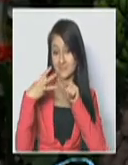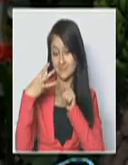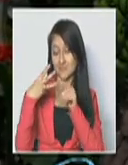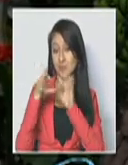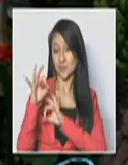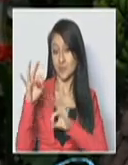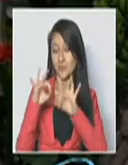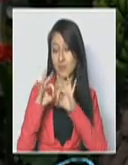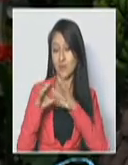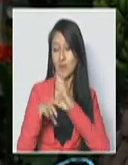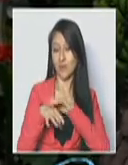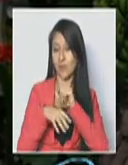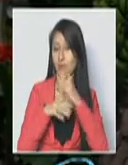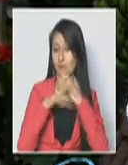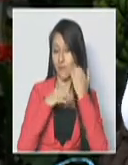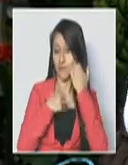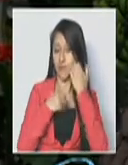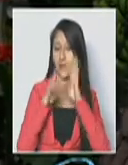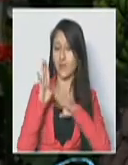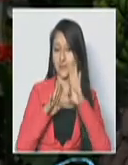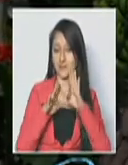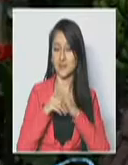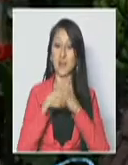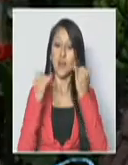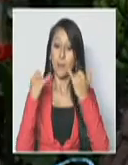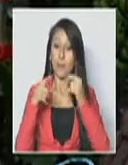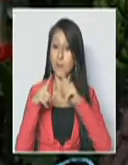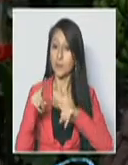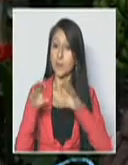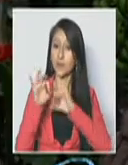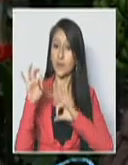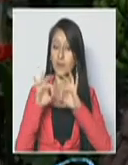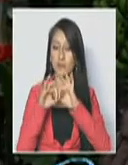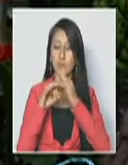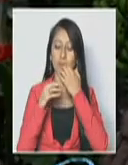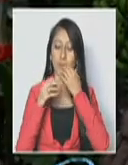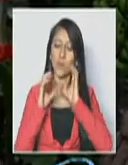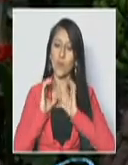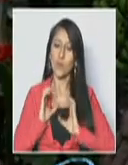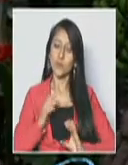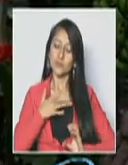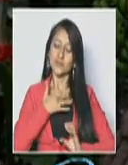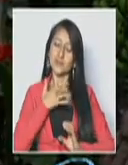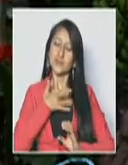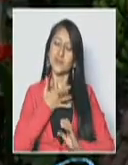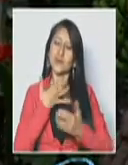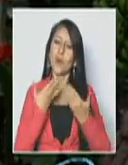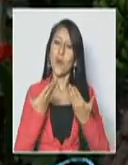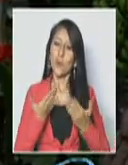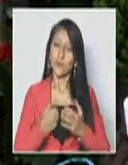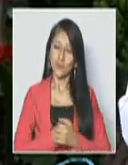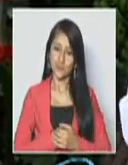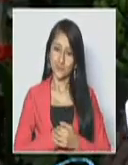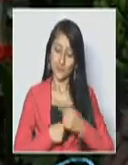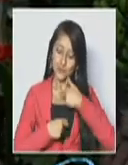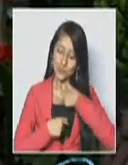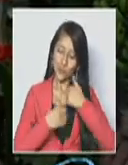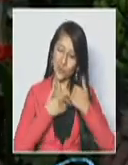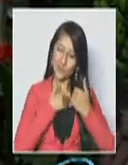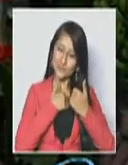grandes de la enfermedad con uno muy muy importante cómo está su estado emocional pero